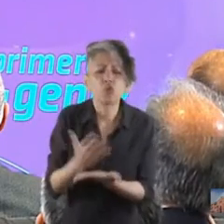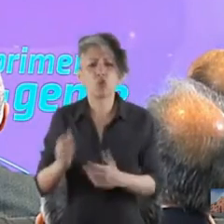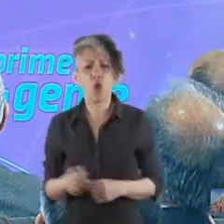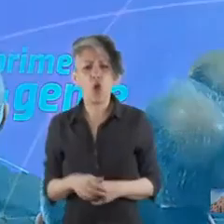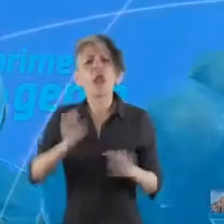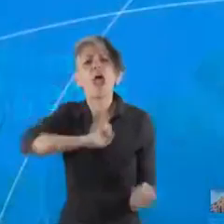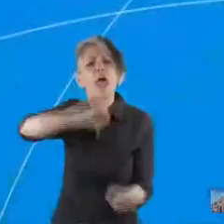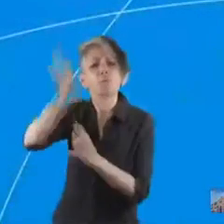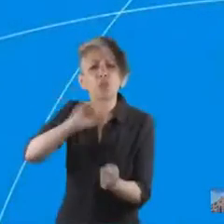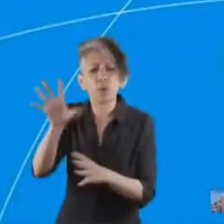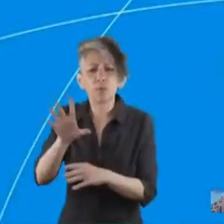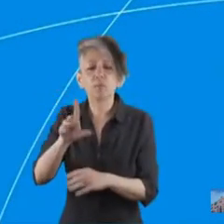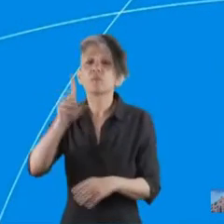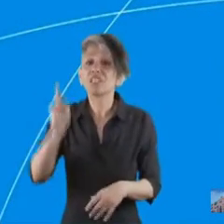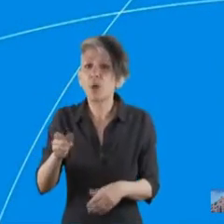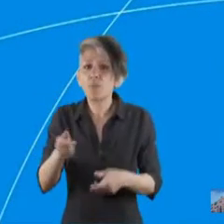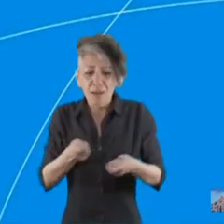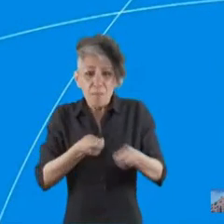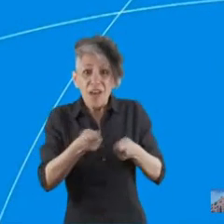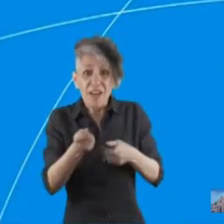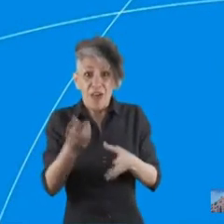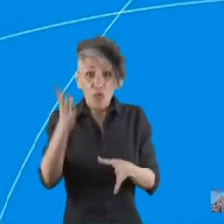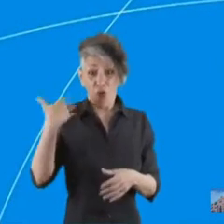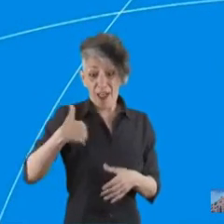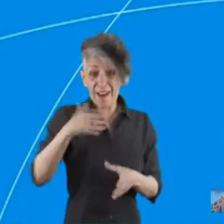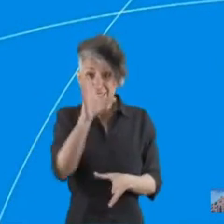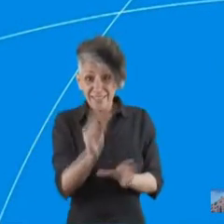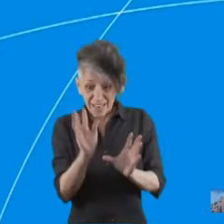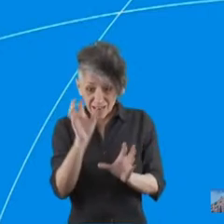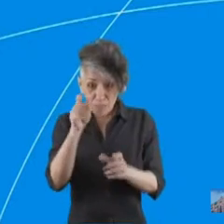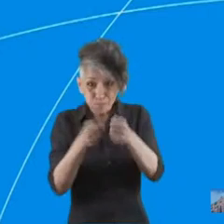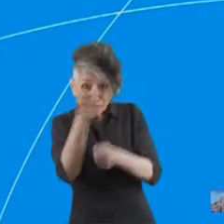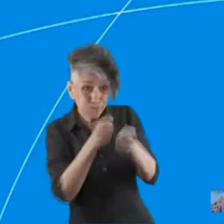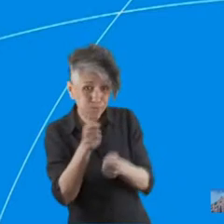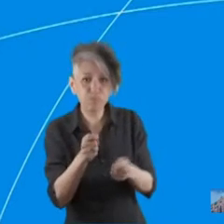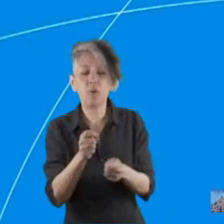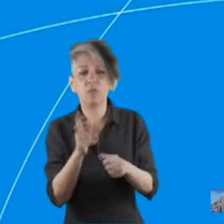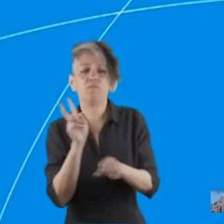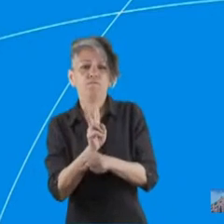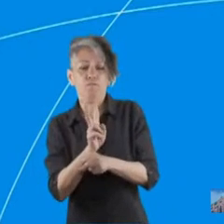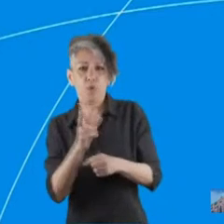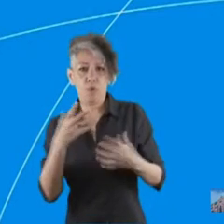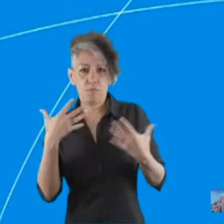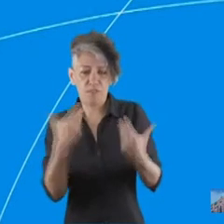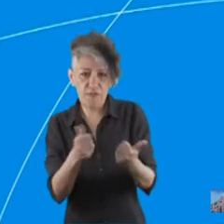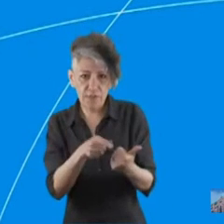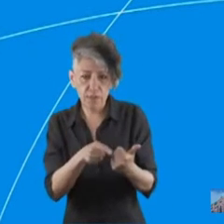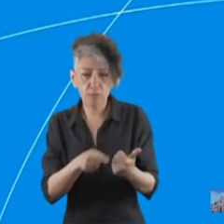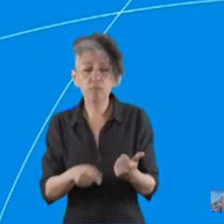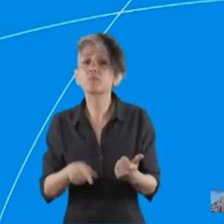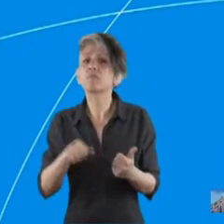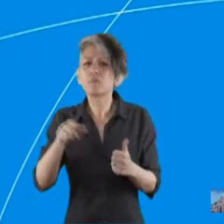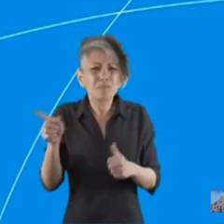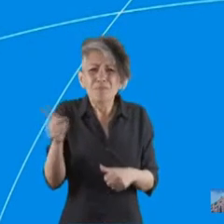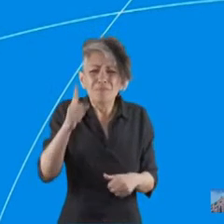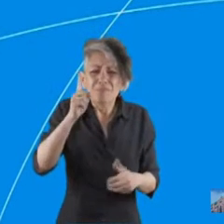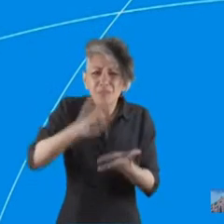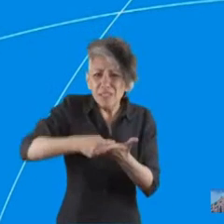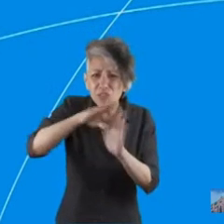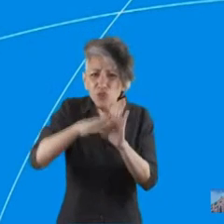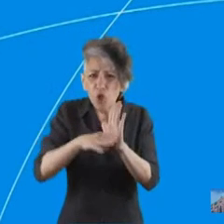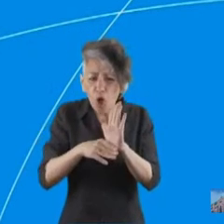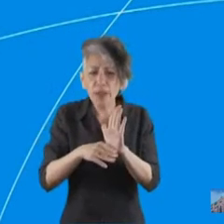y defensa del mercado interno las medidas que tomemos van a estar basadas en esos principios y en esos motores